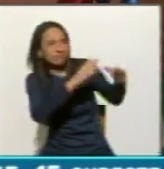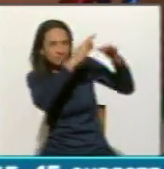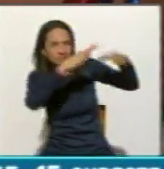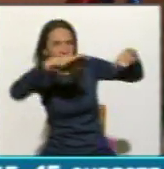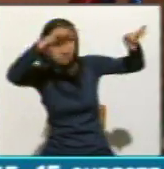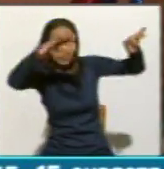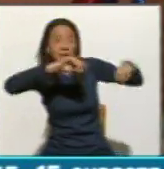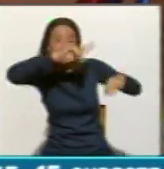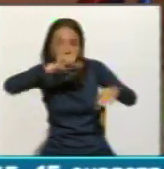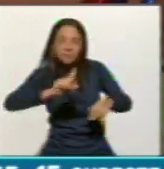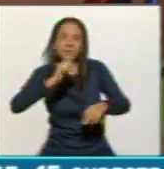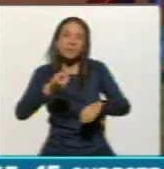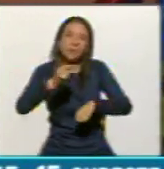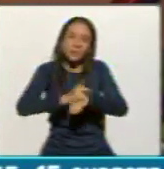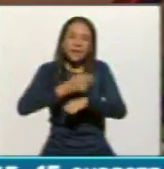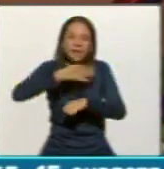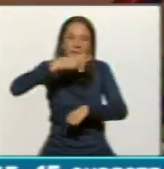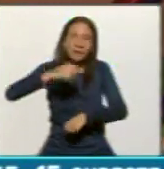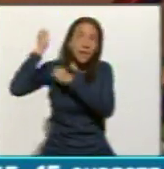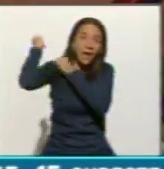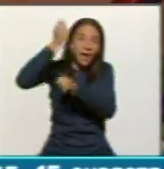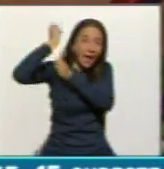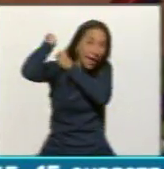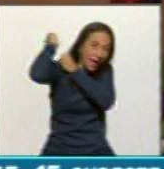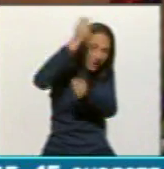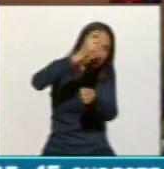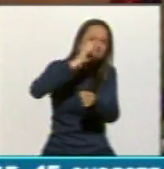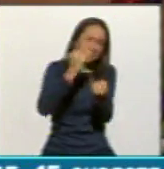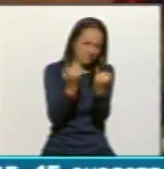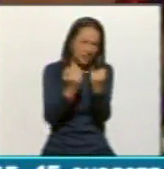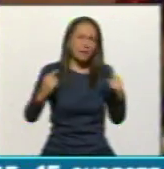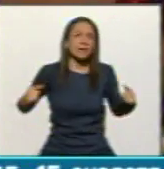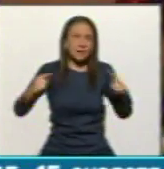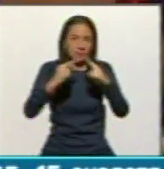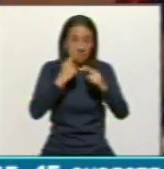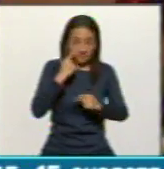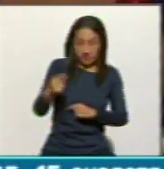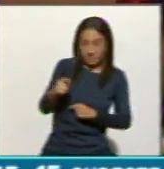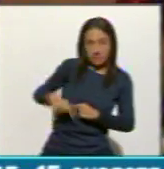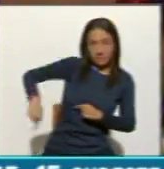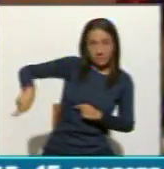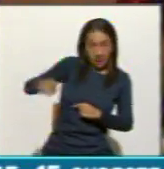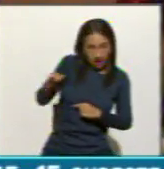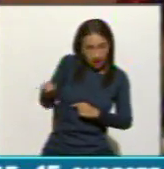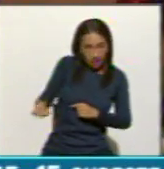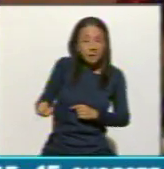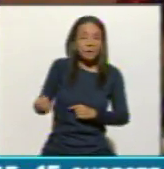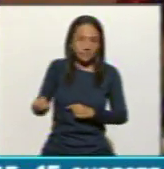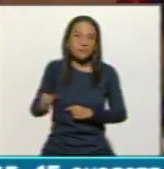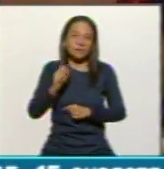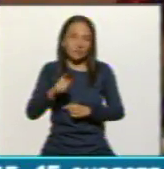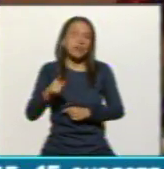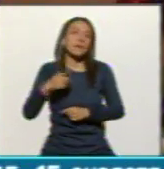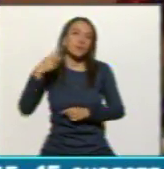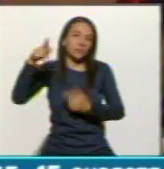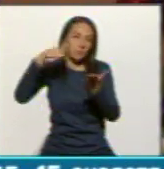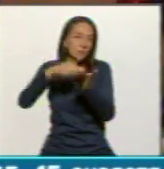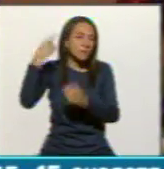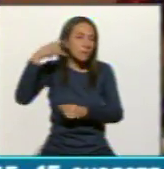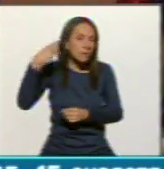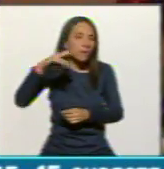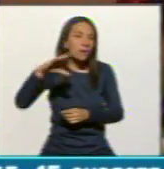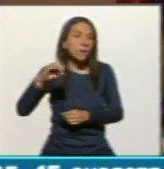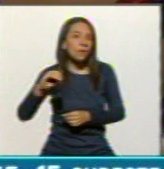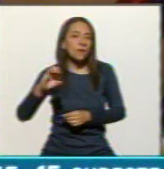posadas. En las iglesias también nos requieren. De hecho, todo el pedido que tenemos aquí abajo va para Cuetzalan, en Puebla, va para